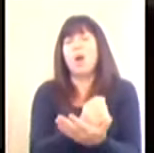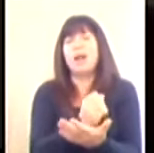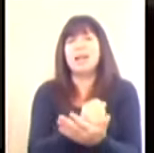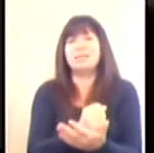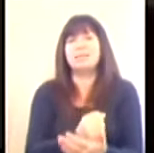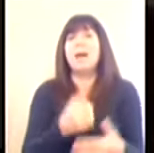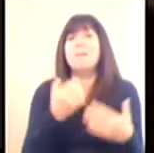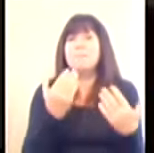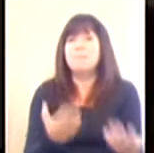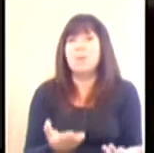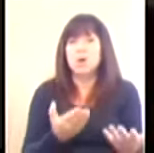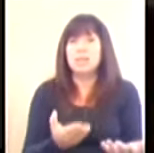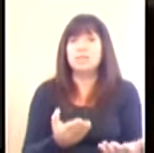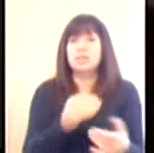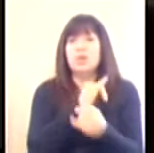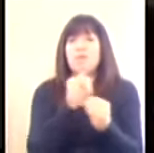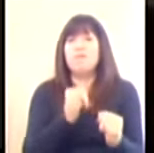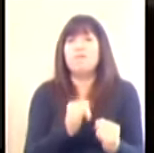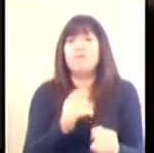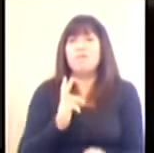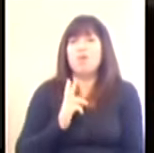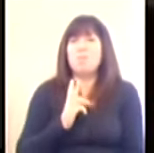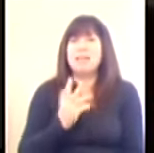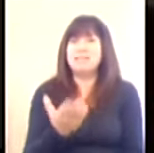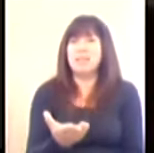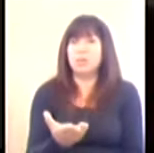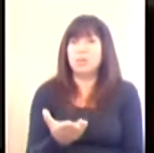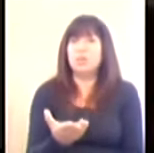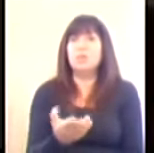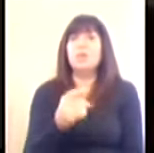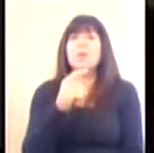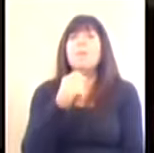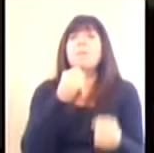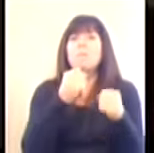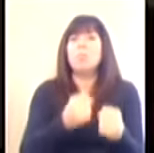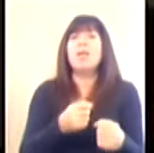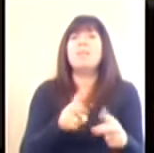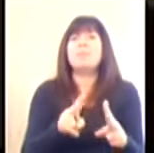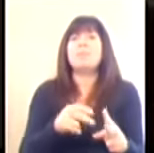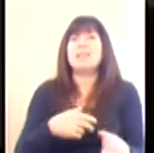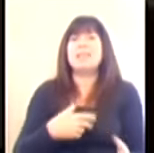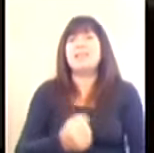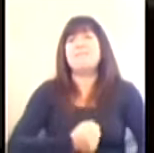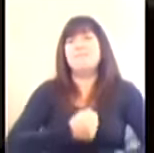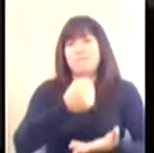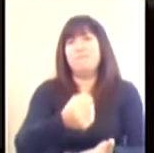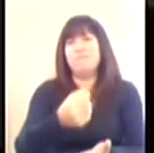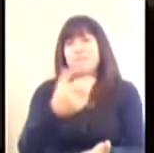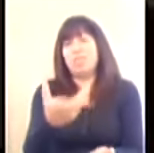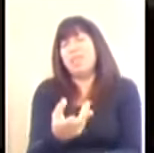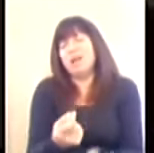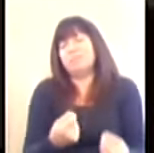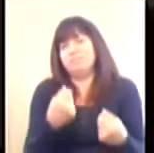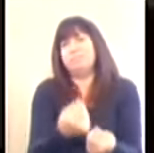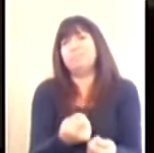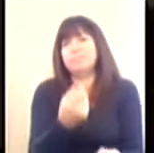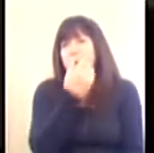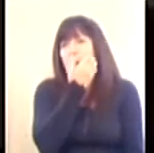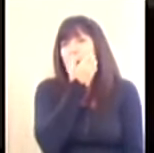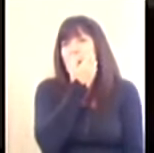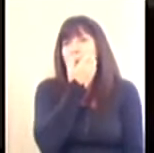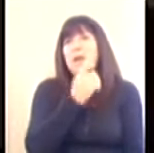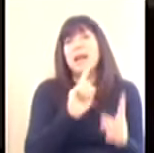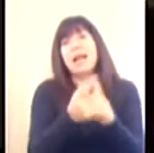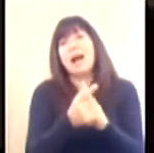tanto, esa formalización también permite que se pueda financiar en forma mucho más homogénea. Y así ha sido el pellet también con los recambios calefactores que